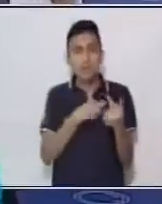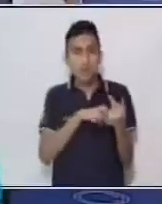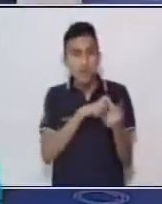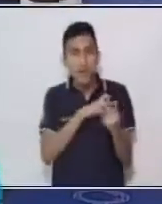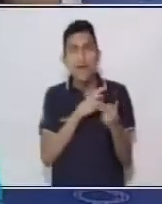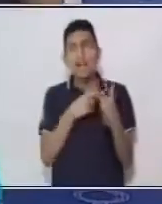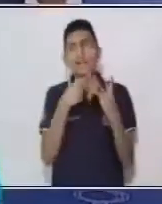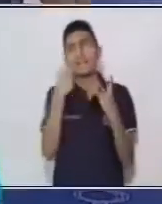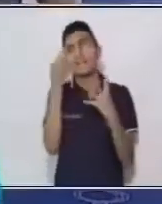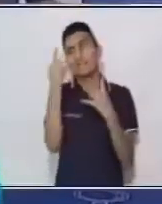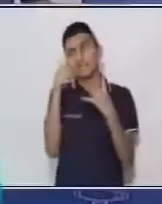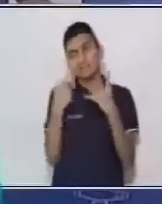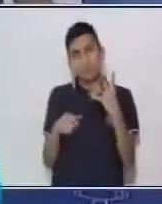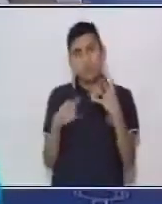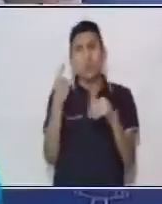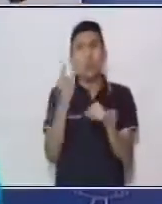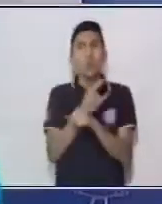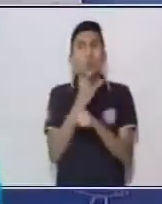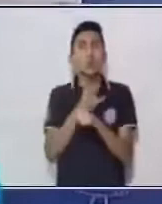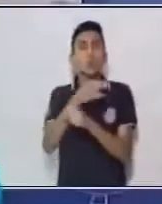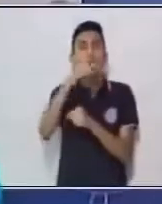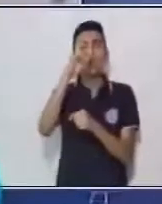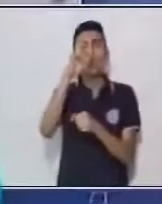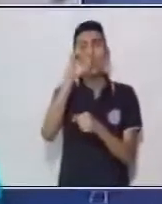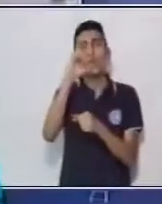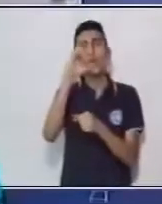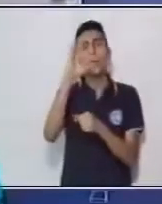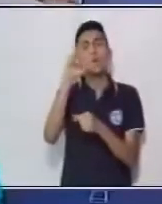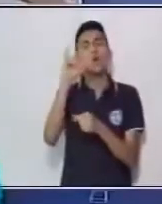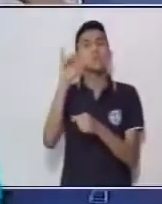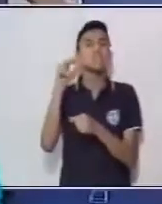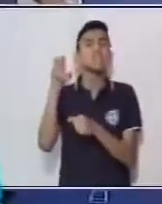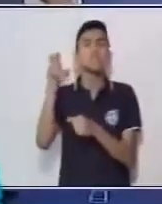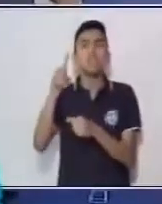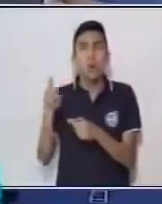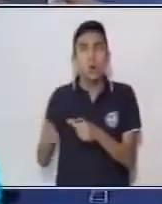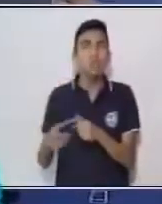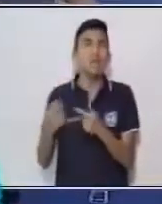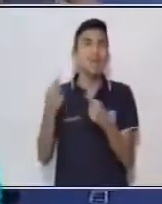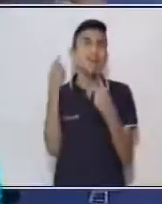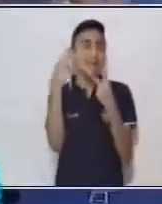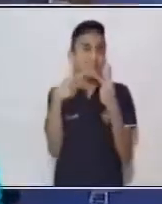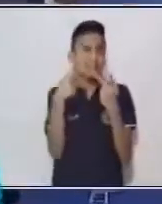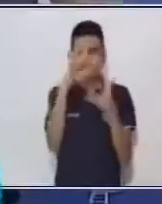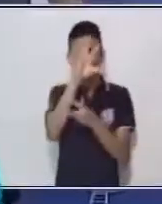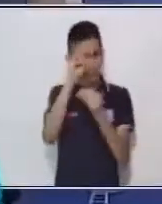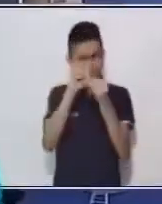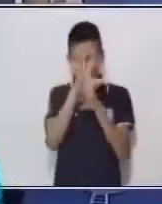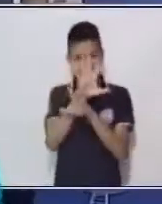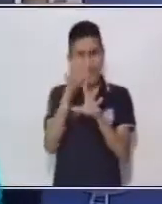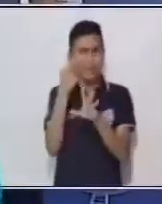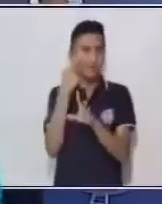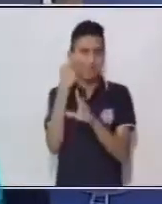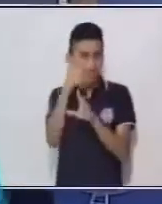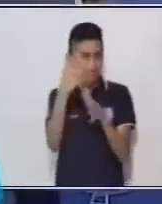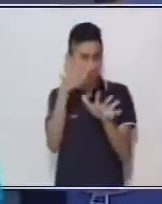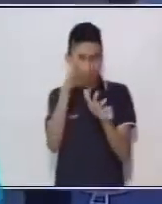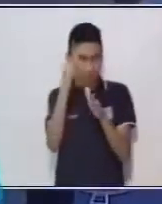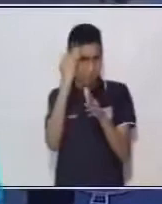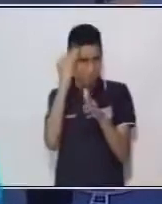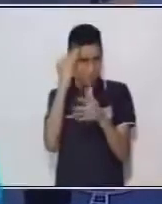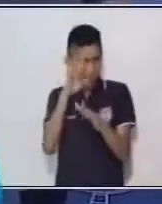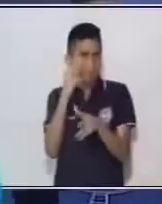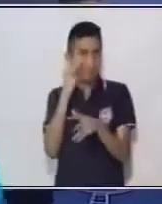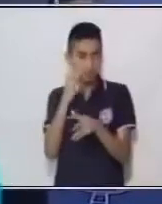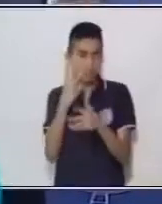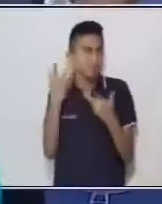viste, el uso de preposiciones, conjunciones, adverbios, es decir, todo lo que compone una oración